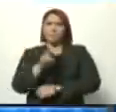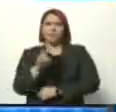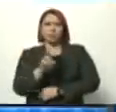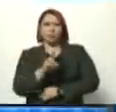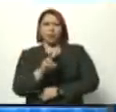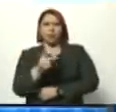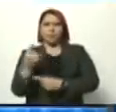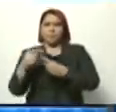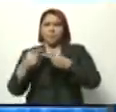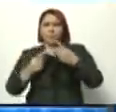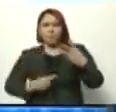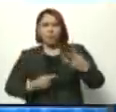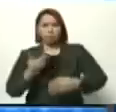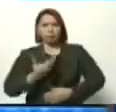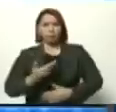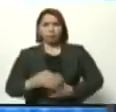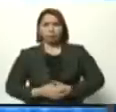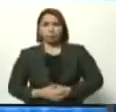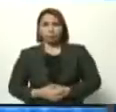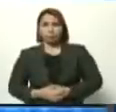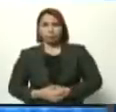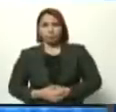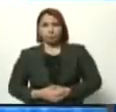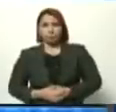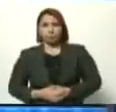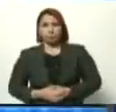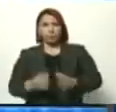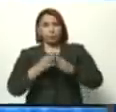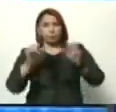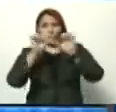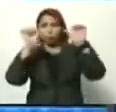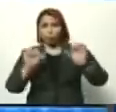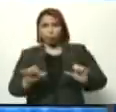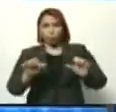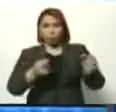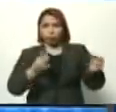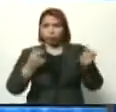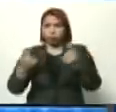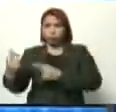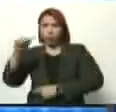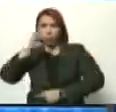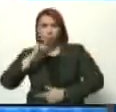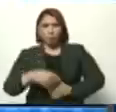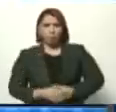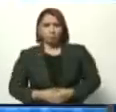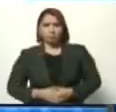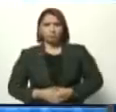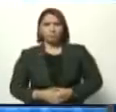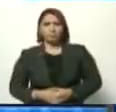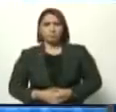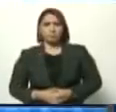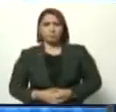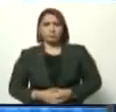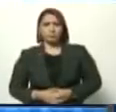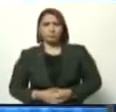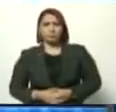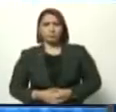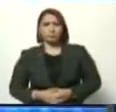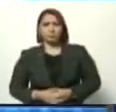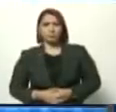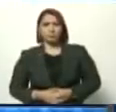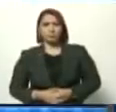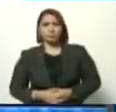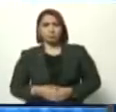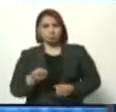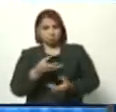repuestos esenciales para todo el sistema de distribución de agua, de generación. Ahí